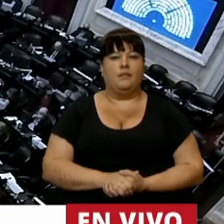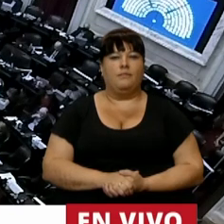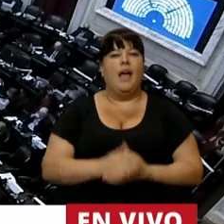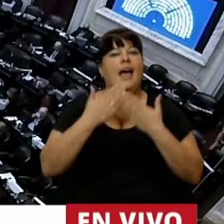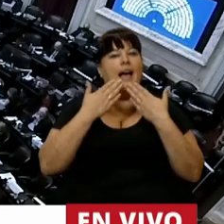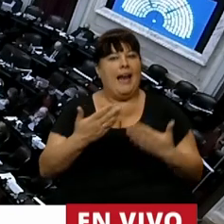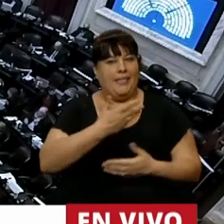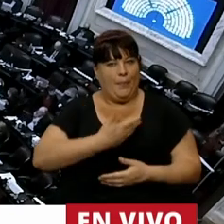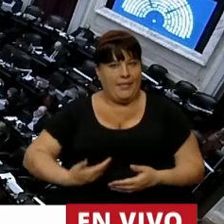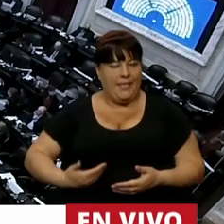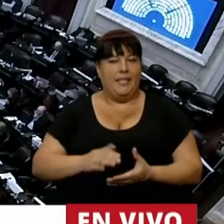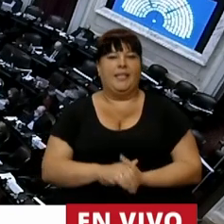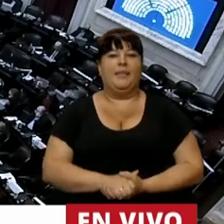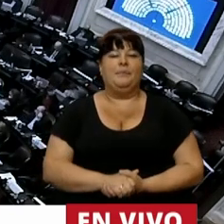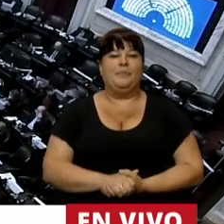Gracias, Presidente.